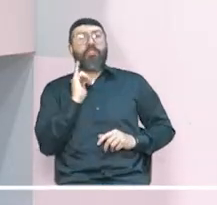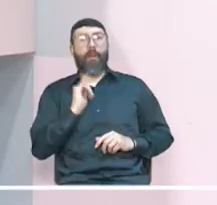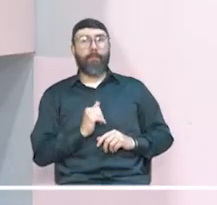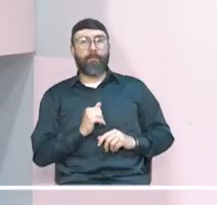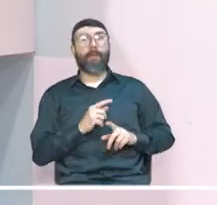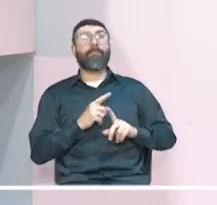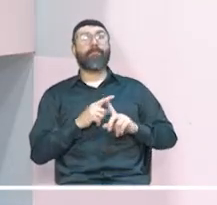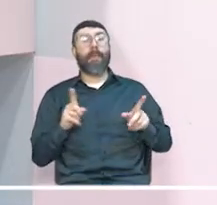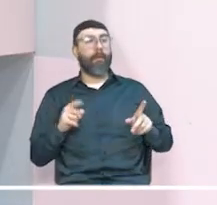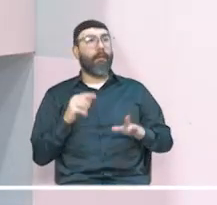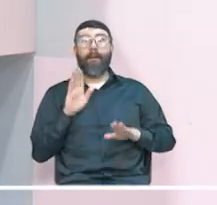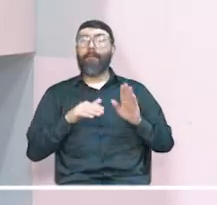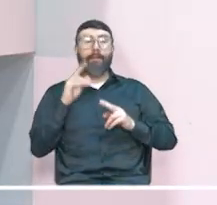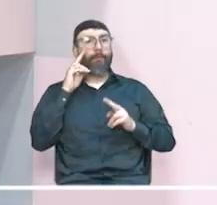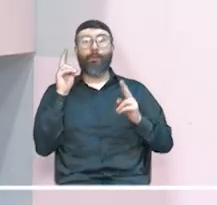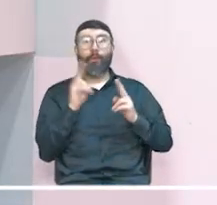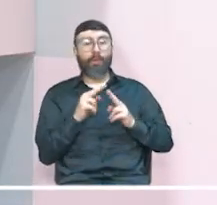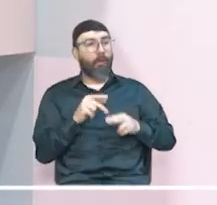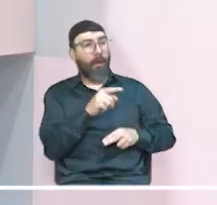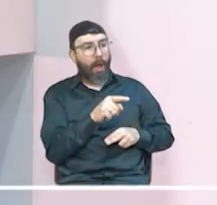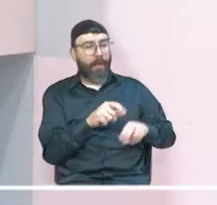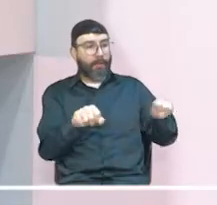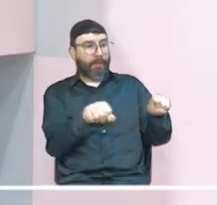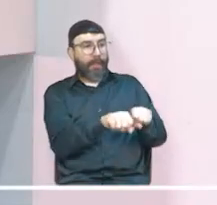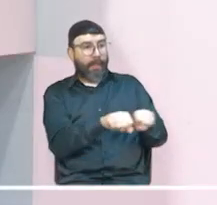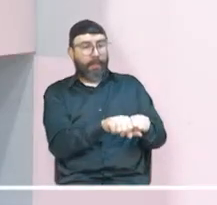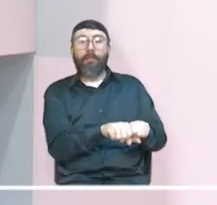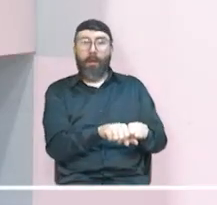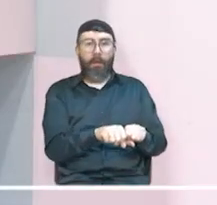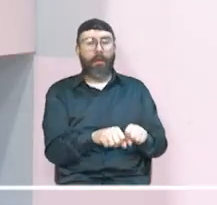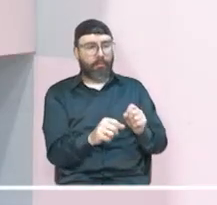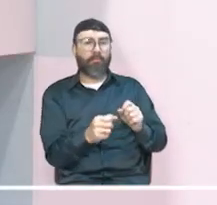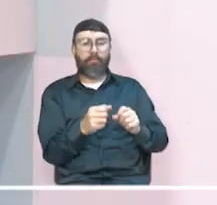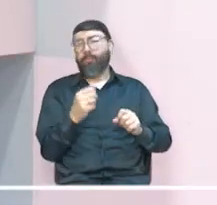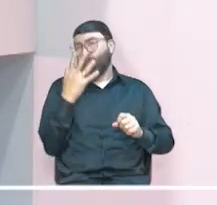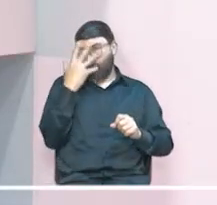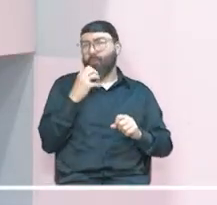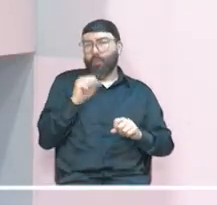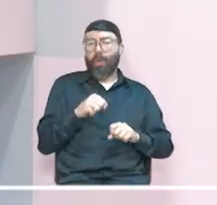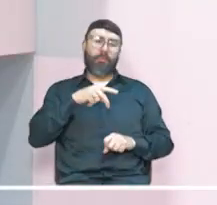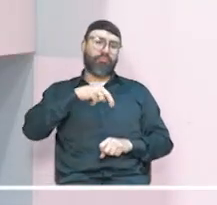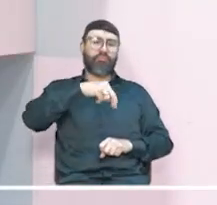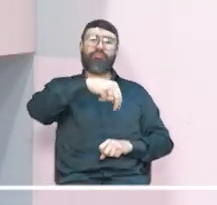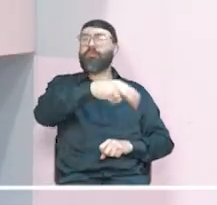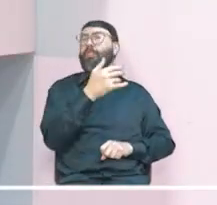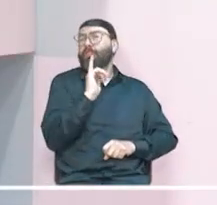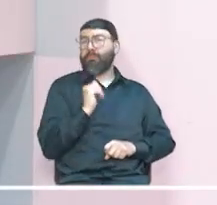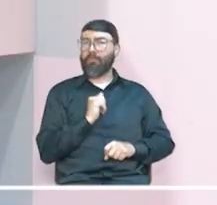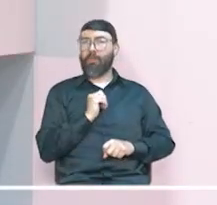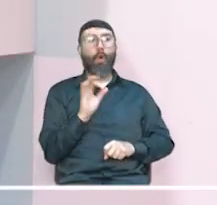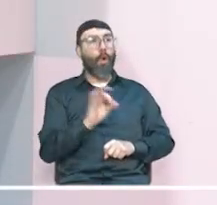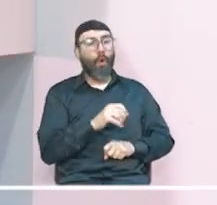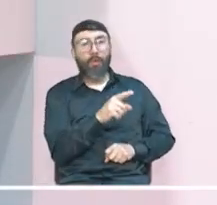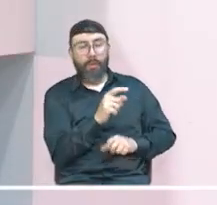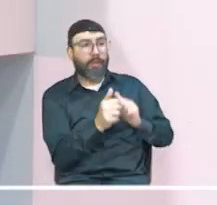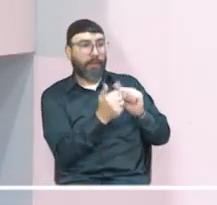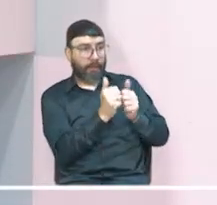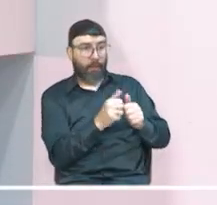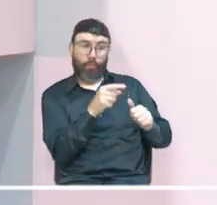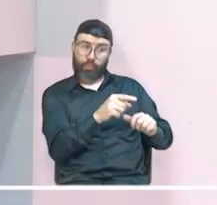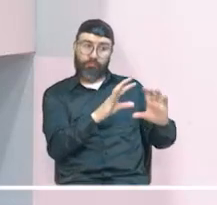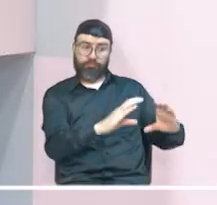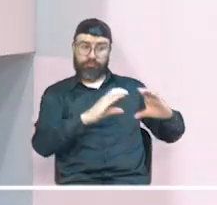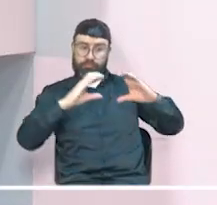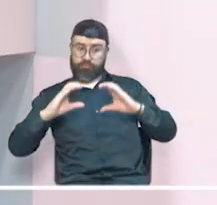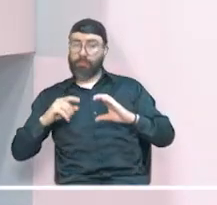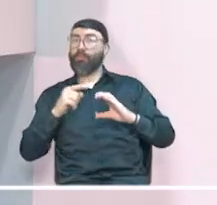que no reconocemos que podemos tener unos tenis pues para cosas deportivas, para simplemente salir con jean, pero existen también unos